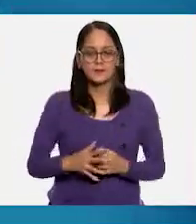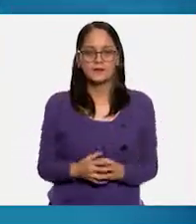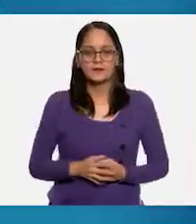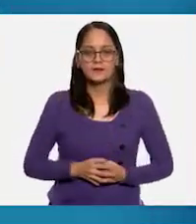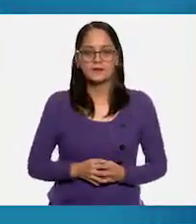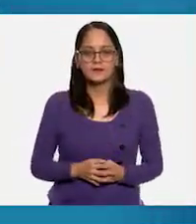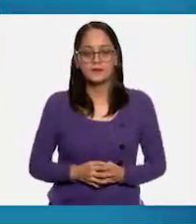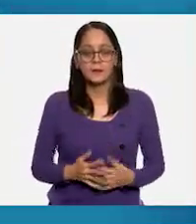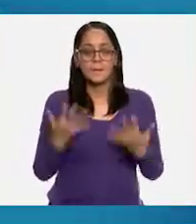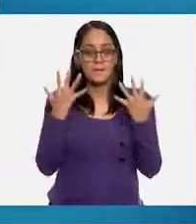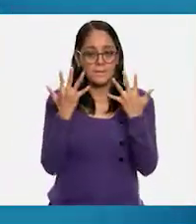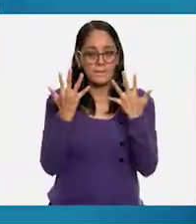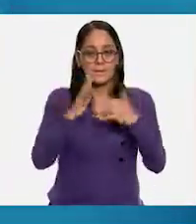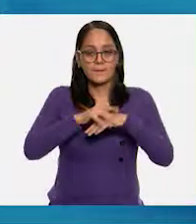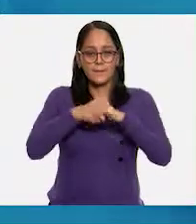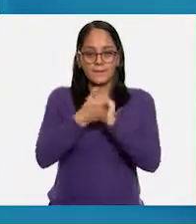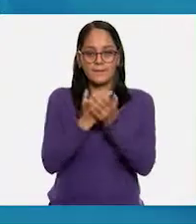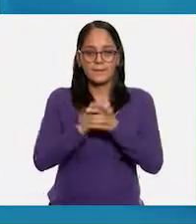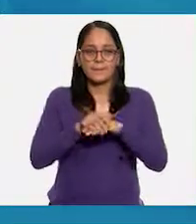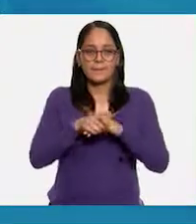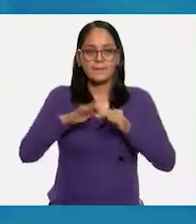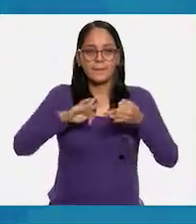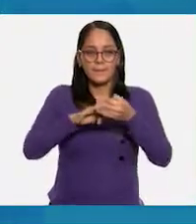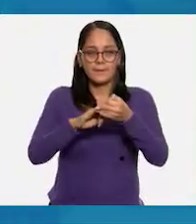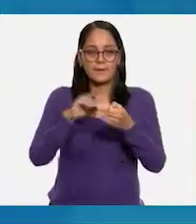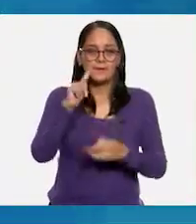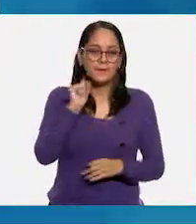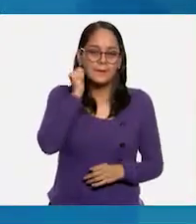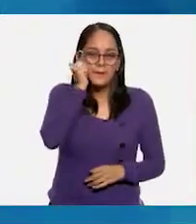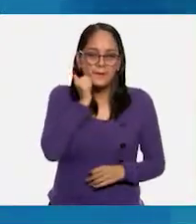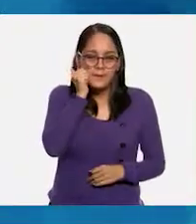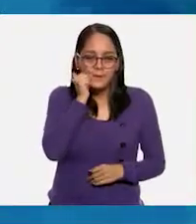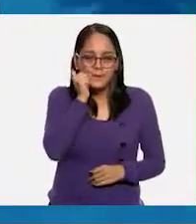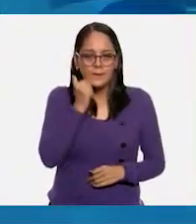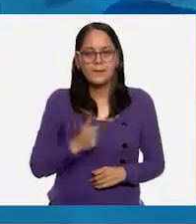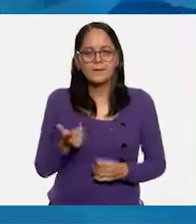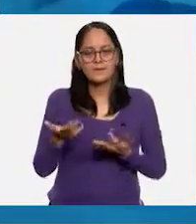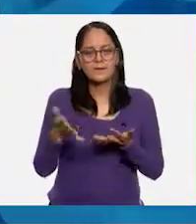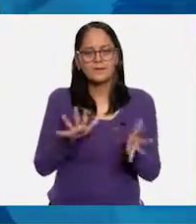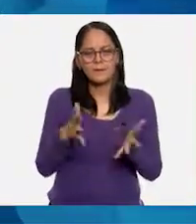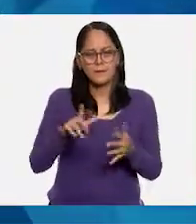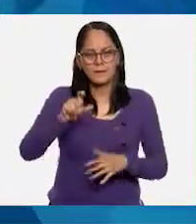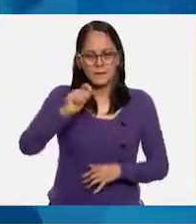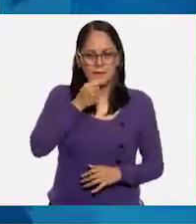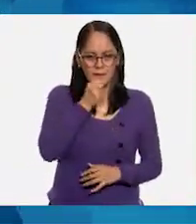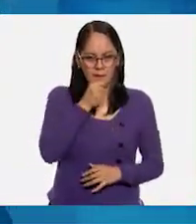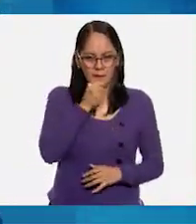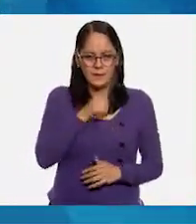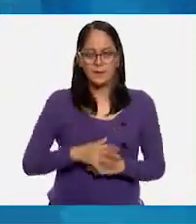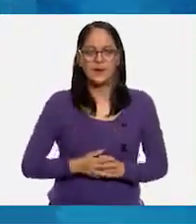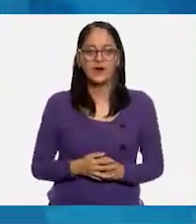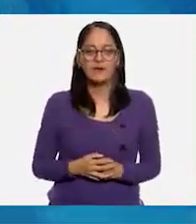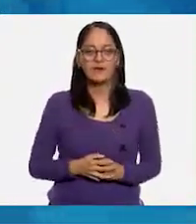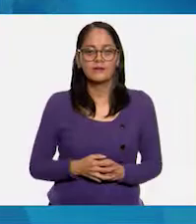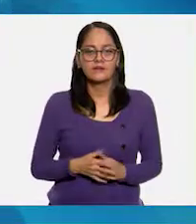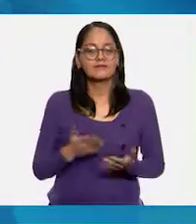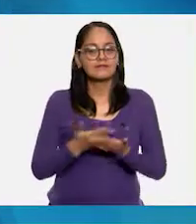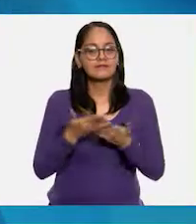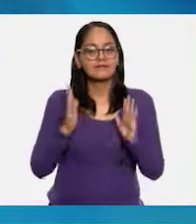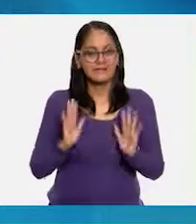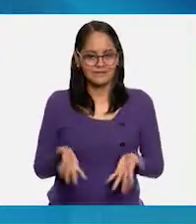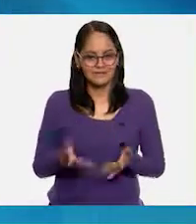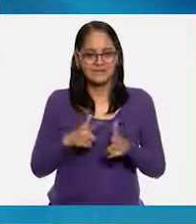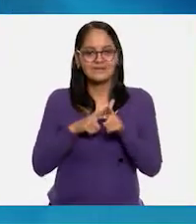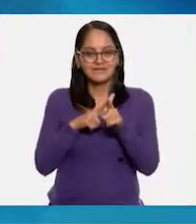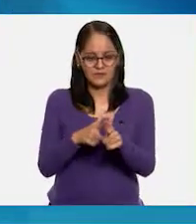cubrebocas. Lava tus manos frecuentemente con agua y con jabón, por lo menos durante 20 segundos. Ahora